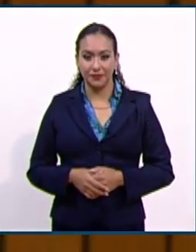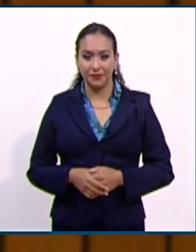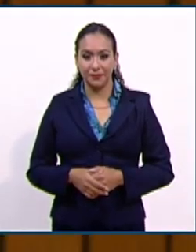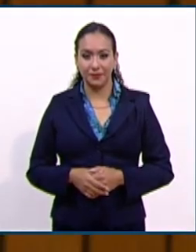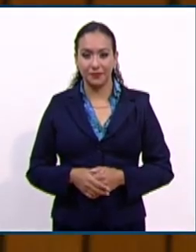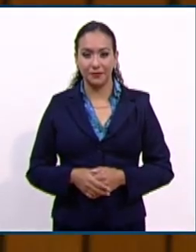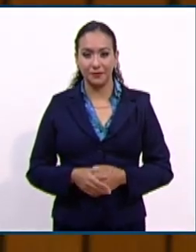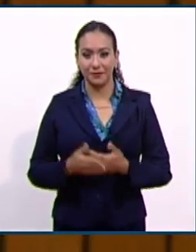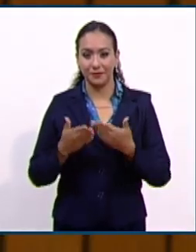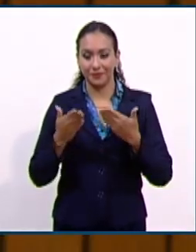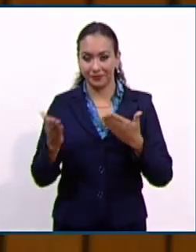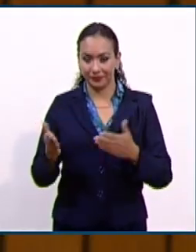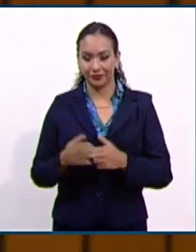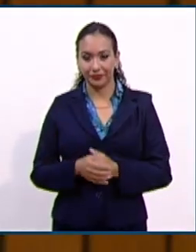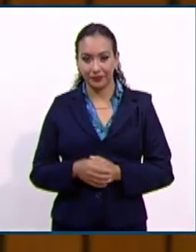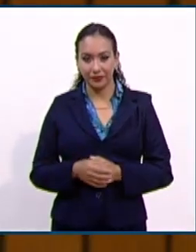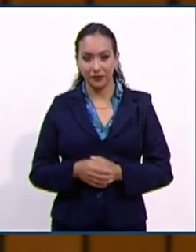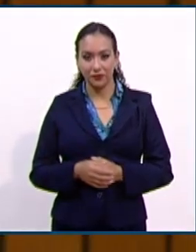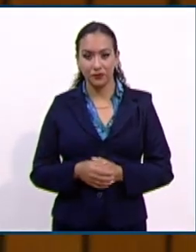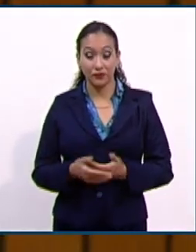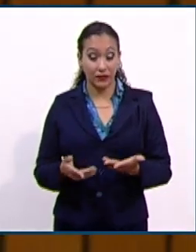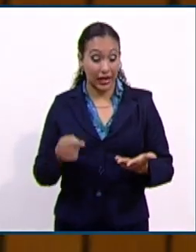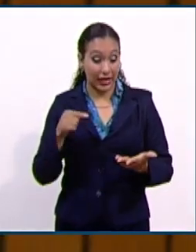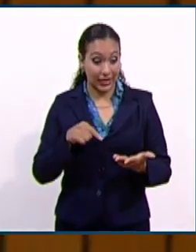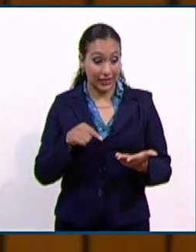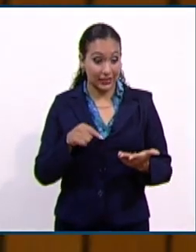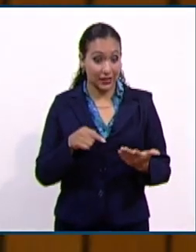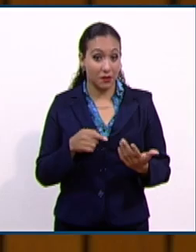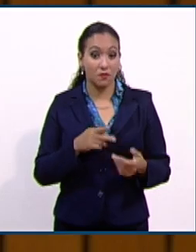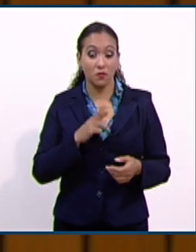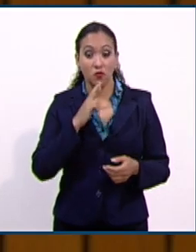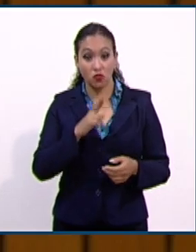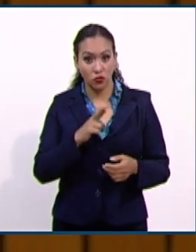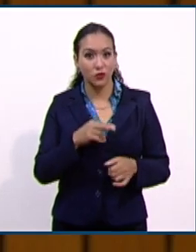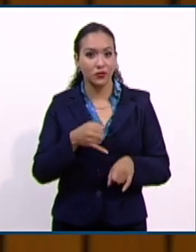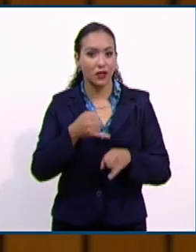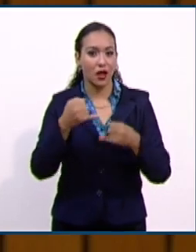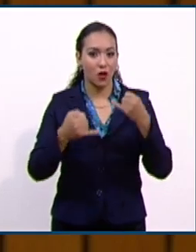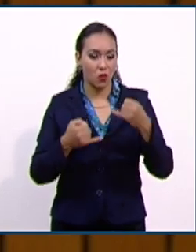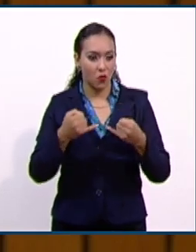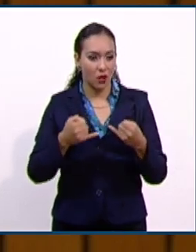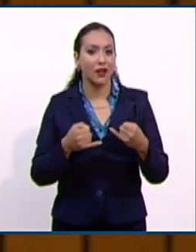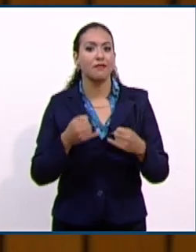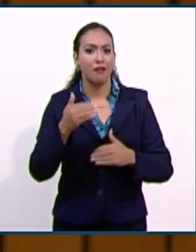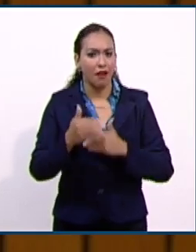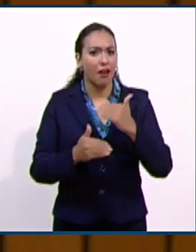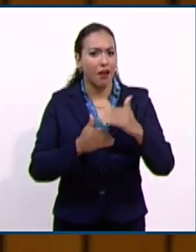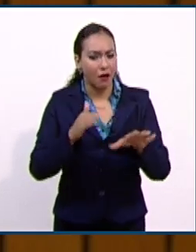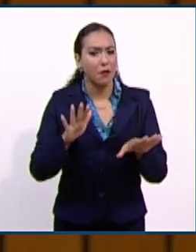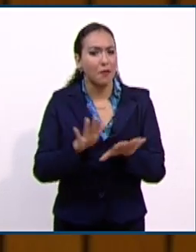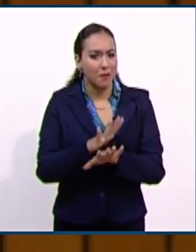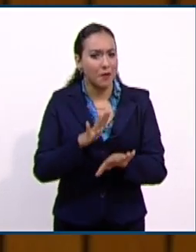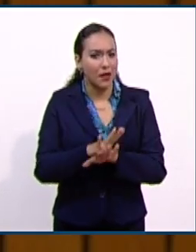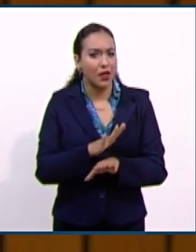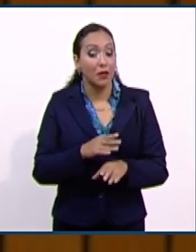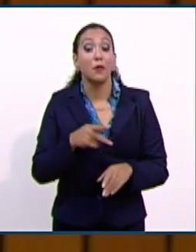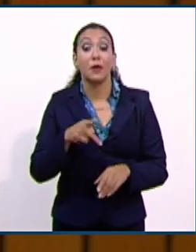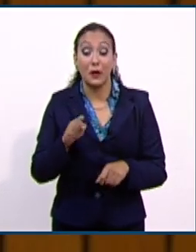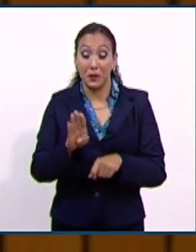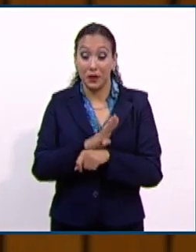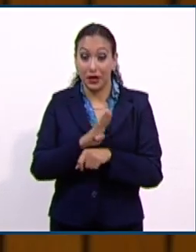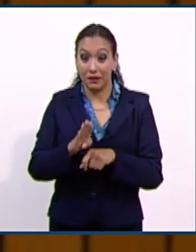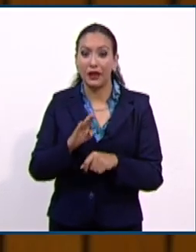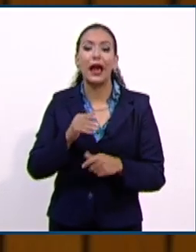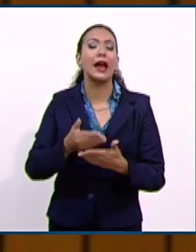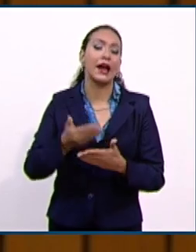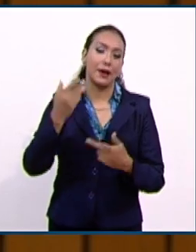Esta jurisprudencia de la Corte ha ido evolucionando de proteger solo a las personas desde una visión utilitaria, donde se